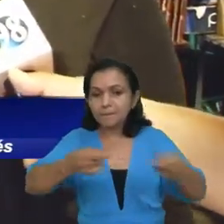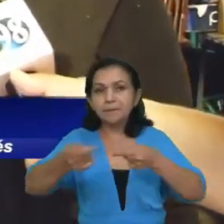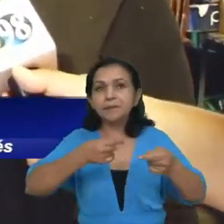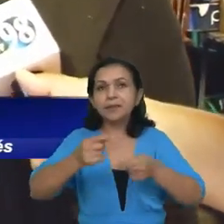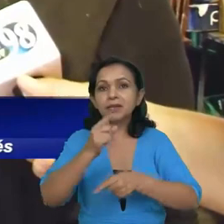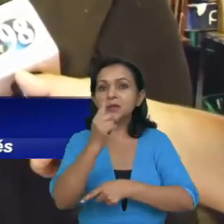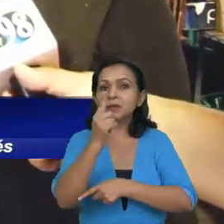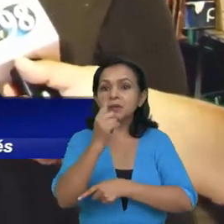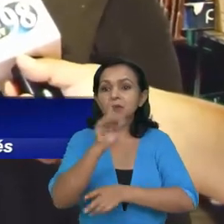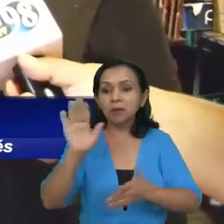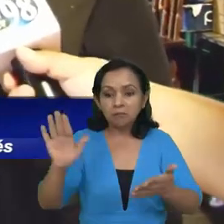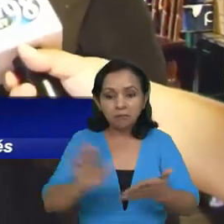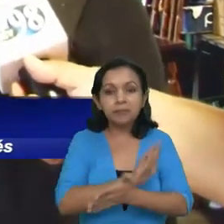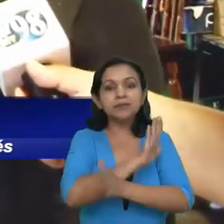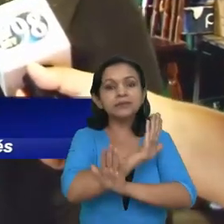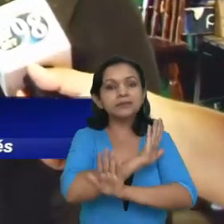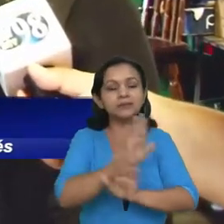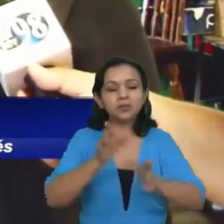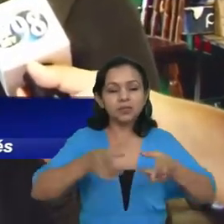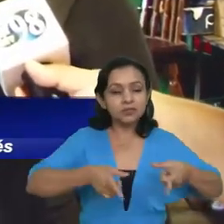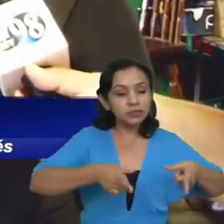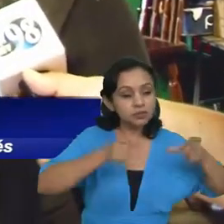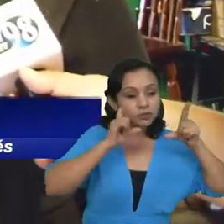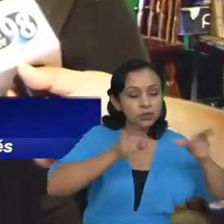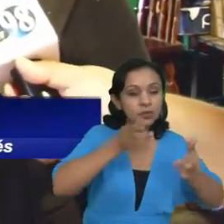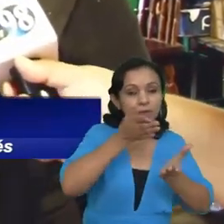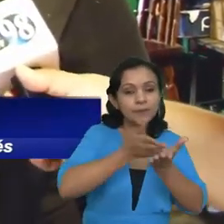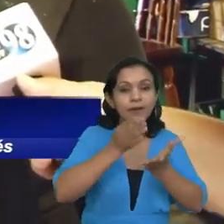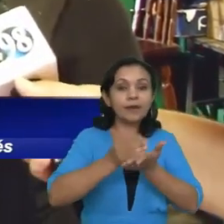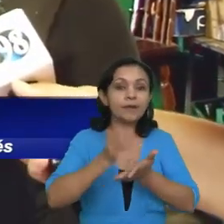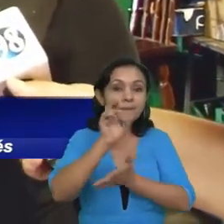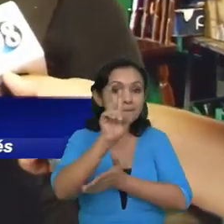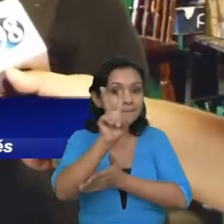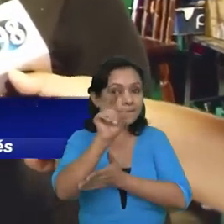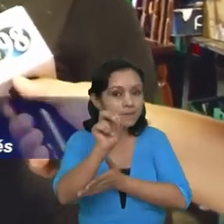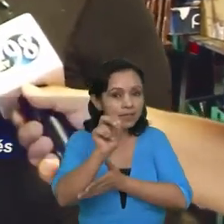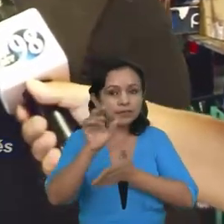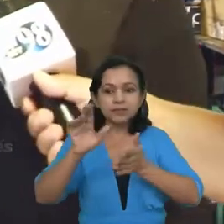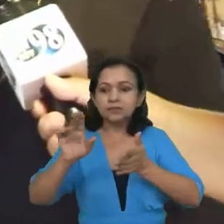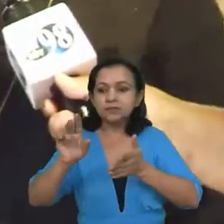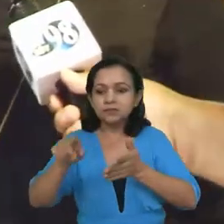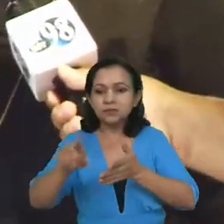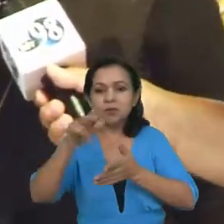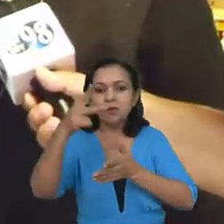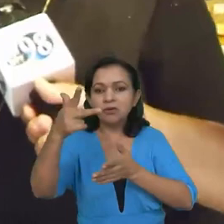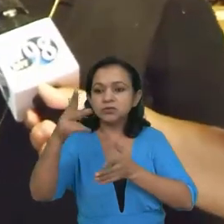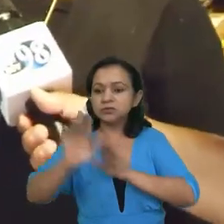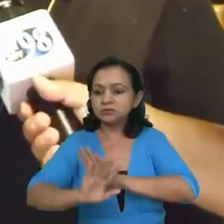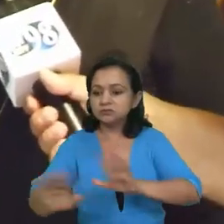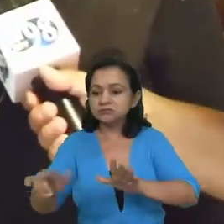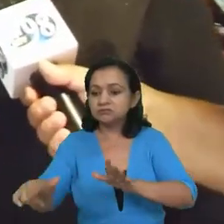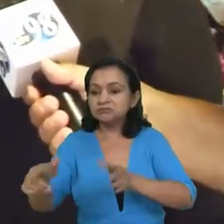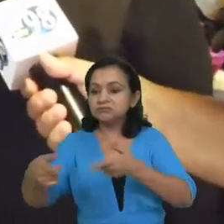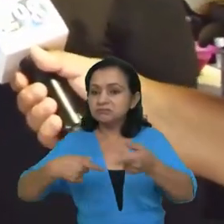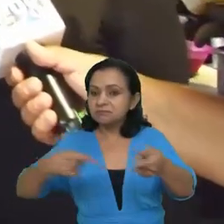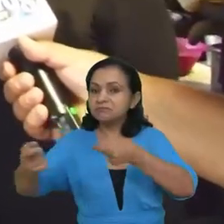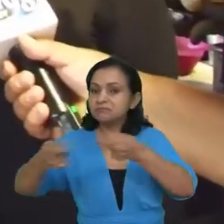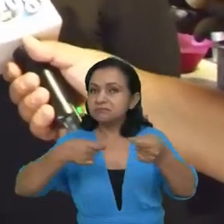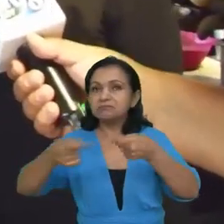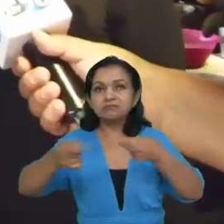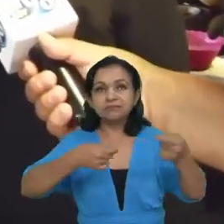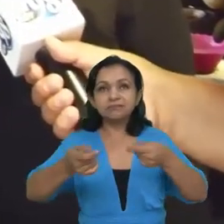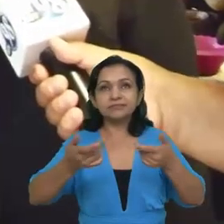creo que ya no hay nada igual a supe que eso hice 20 servicios de sopa de que si ya tengo como 18 estás el problema de que